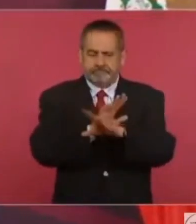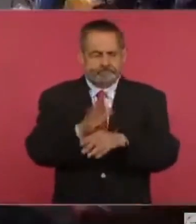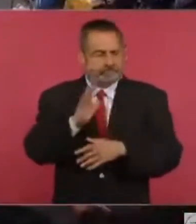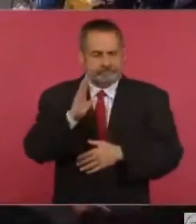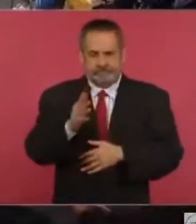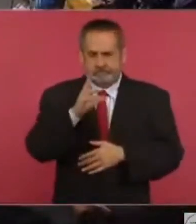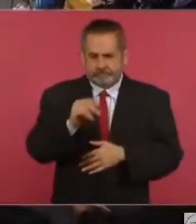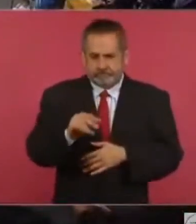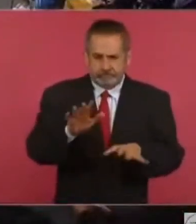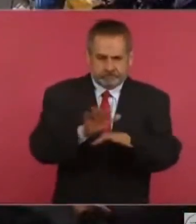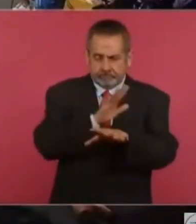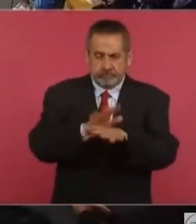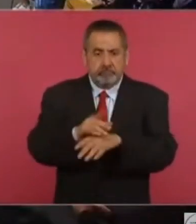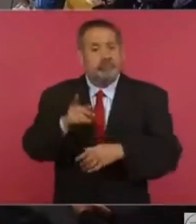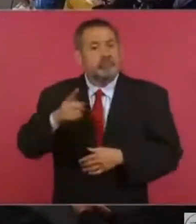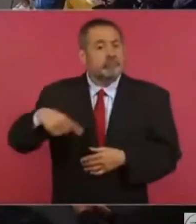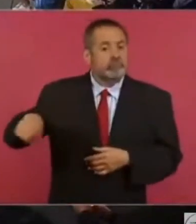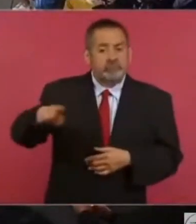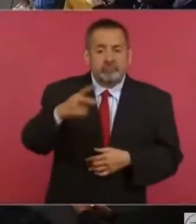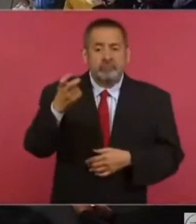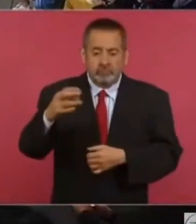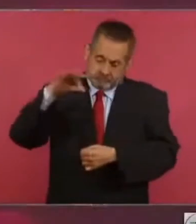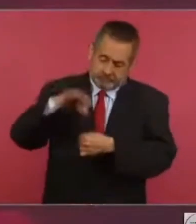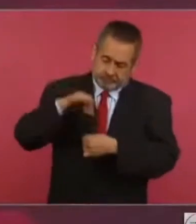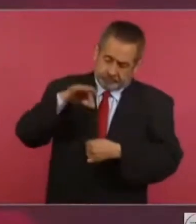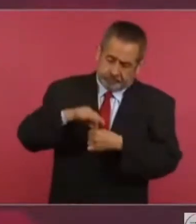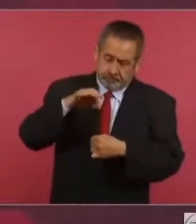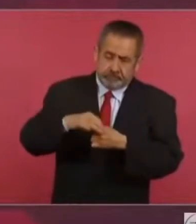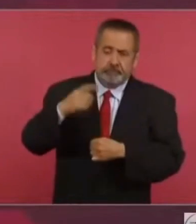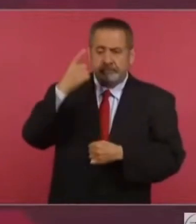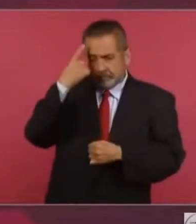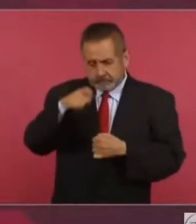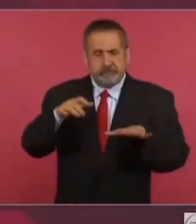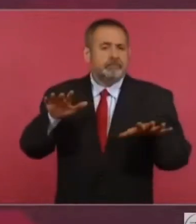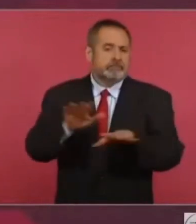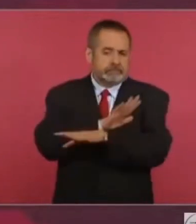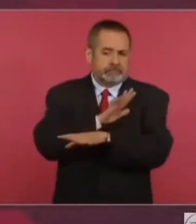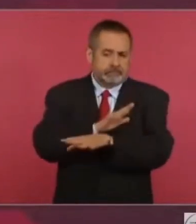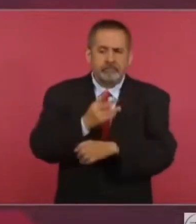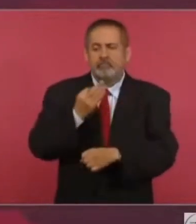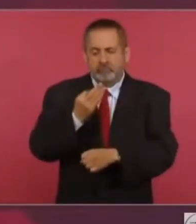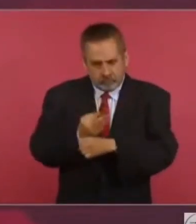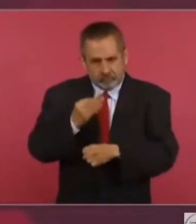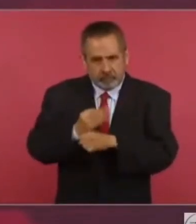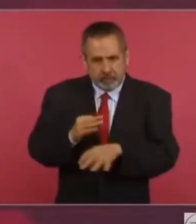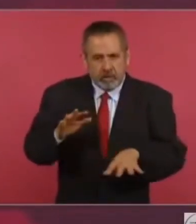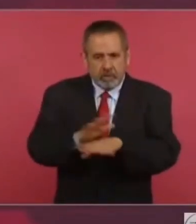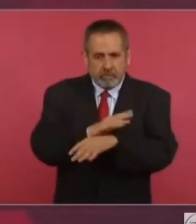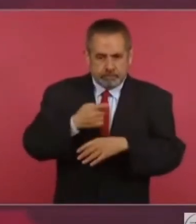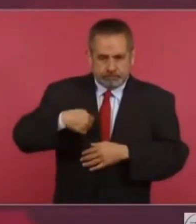la gente por eso votó por un cambio y que no íbamos a